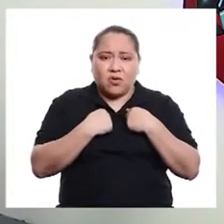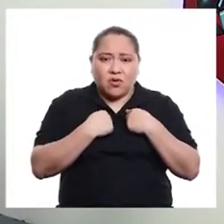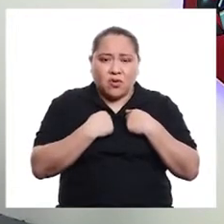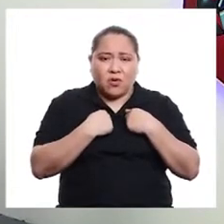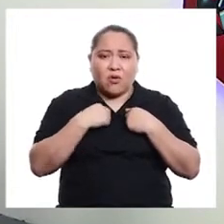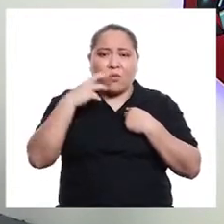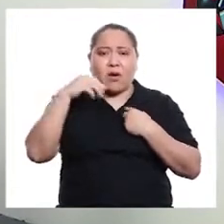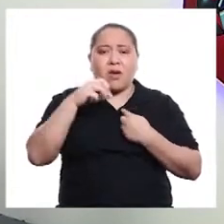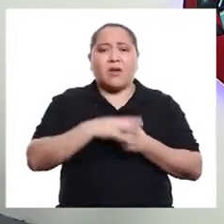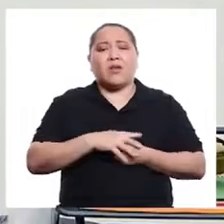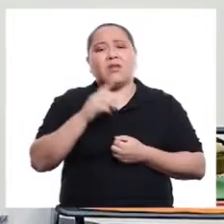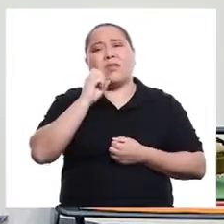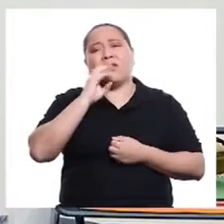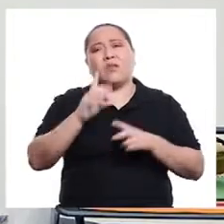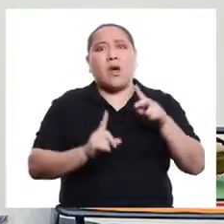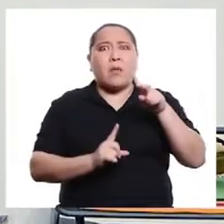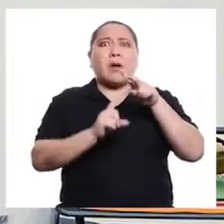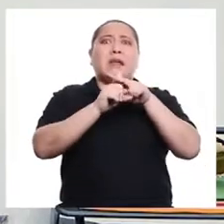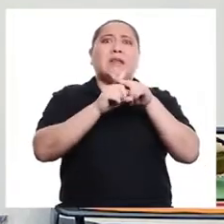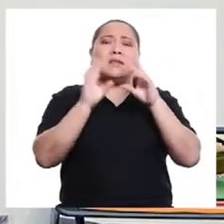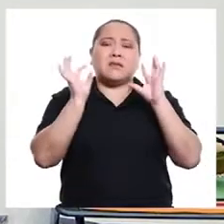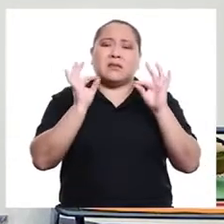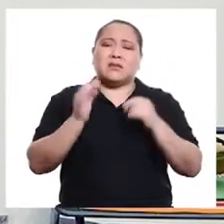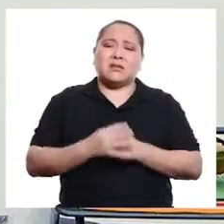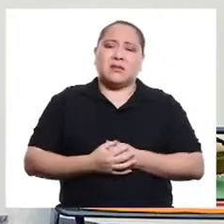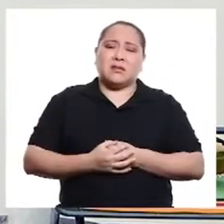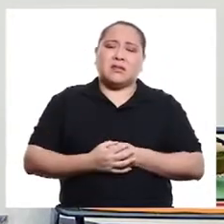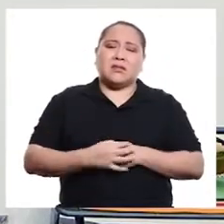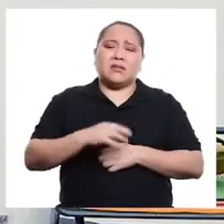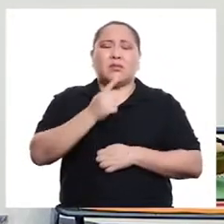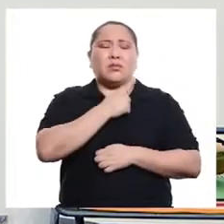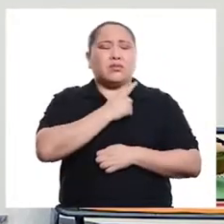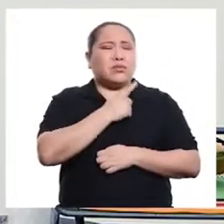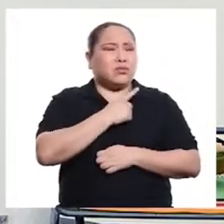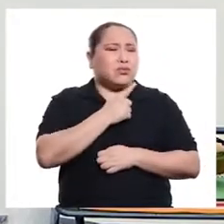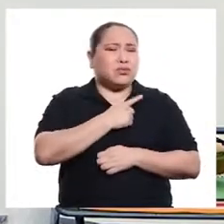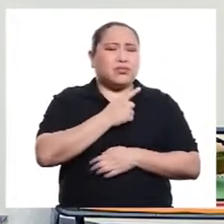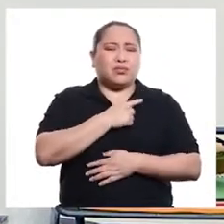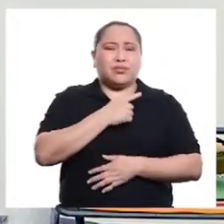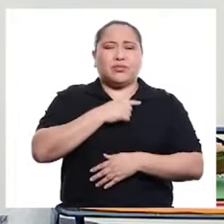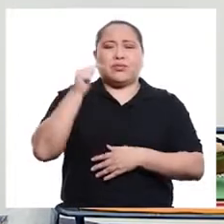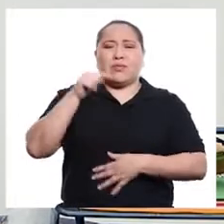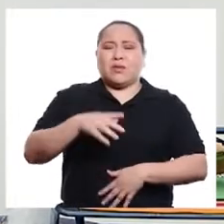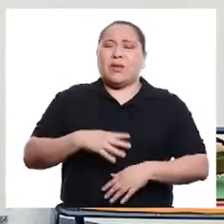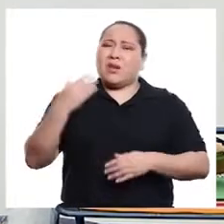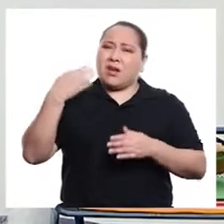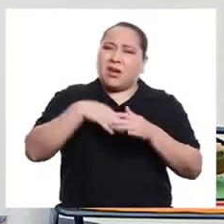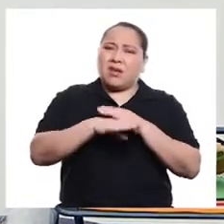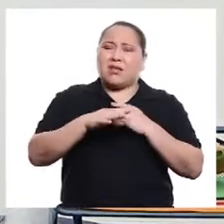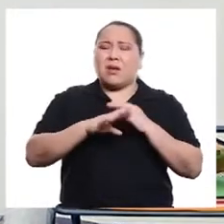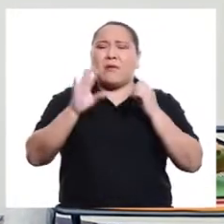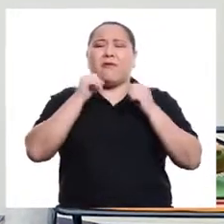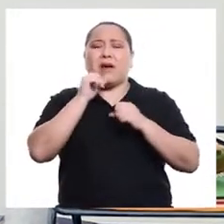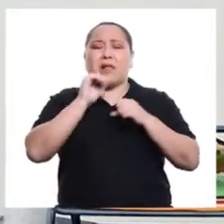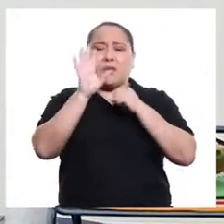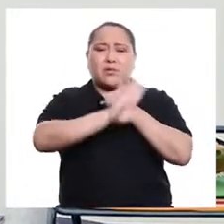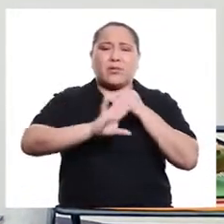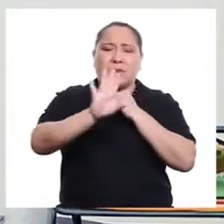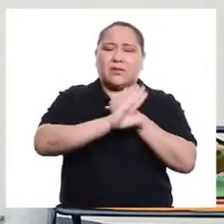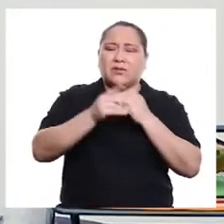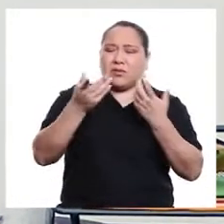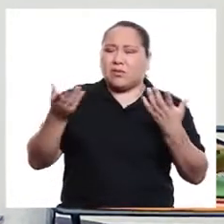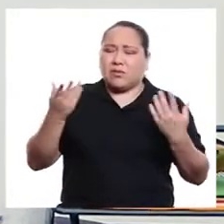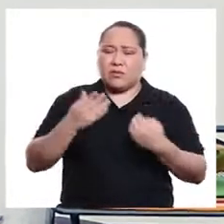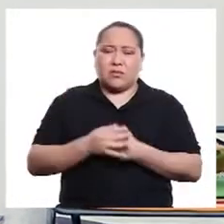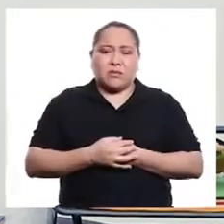Soy yo, Mario. Oh, ya te he dicho que no aparezcas de la nada. Ando muy nerviosa por culpa de los ataques de nuestra seguridad de